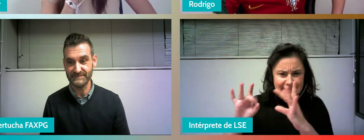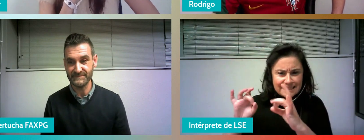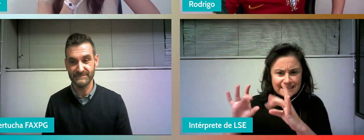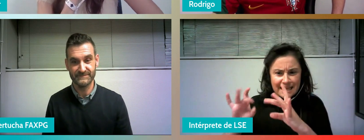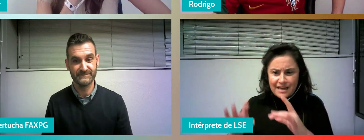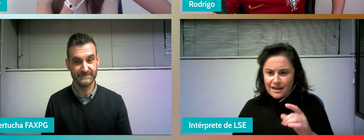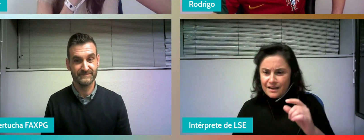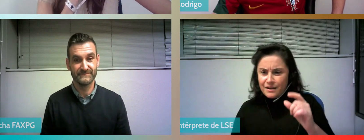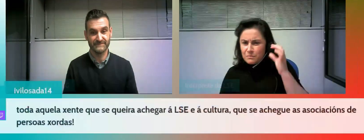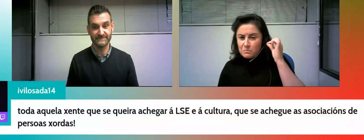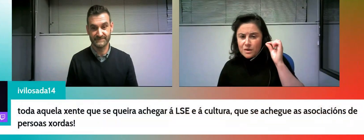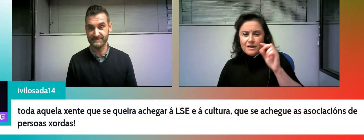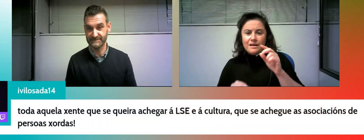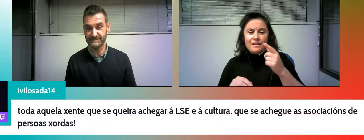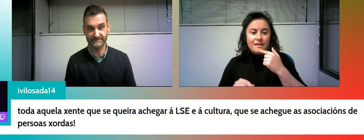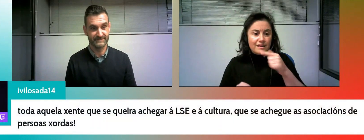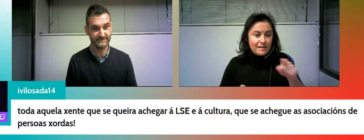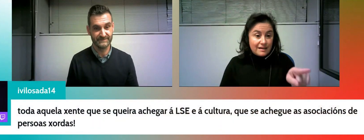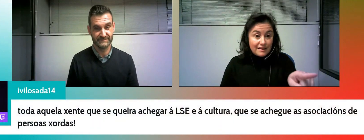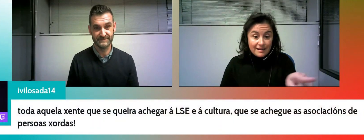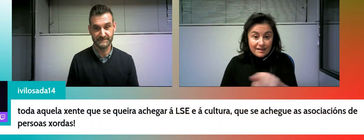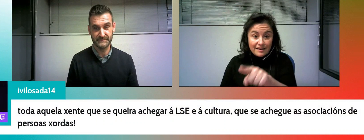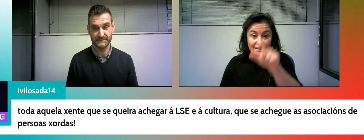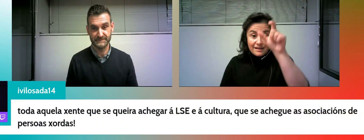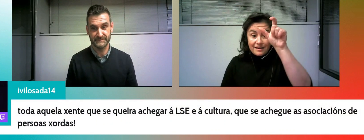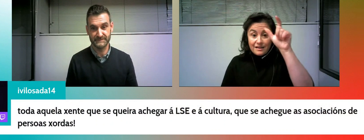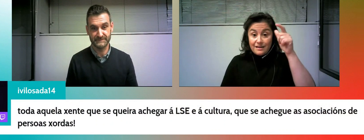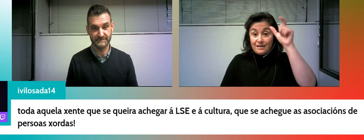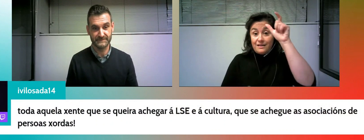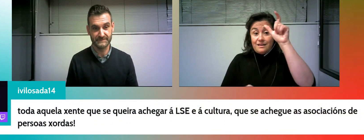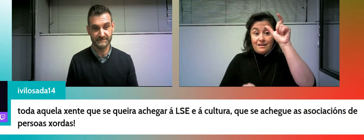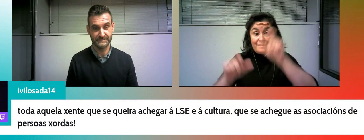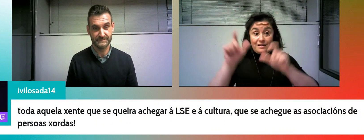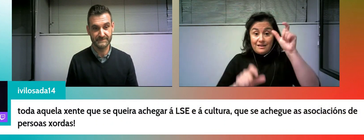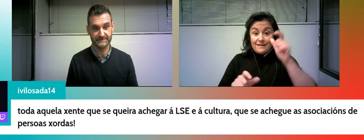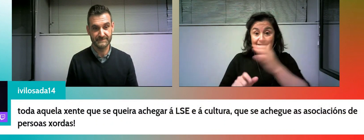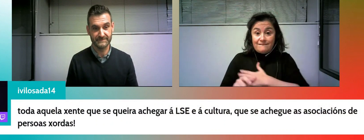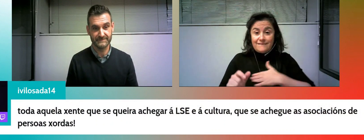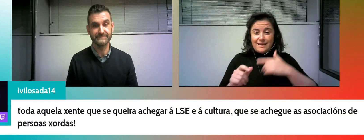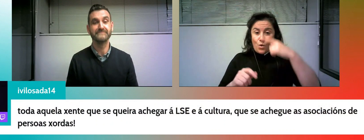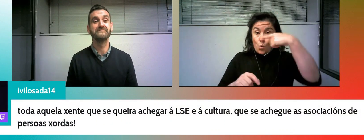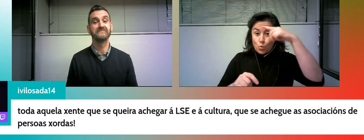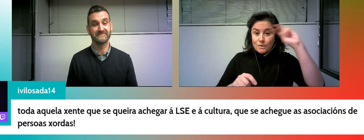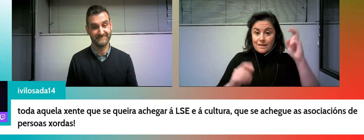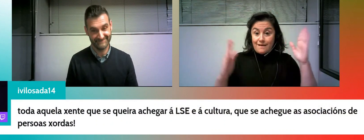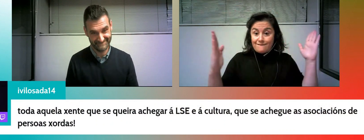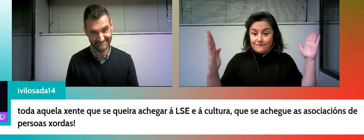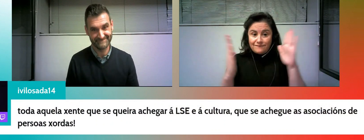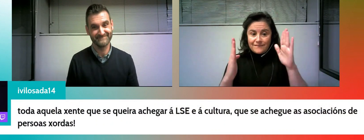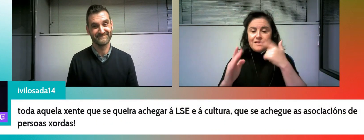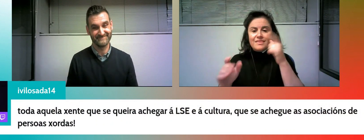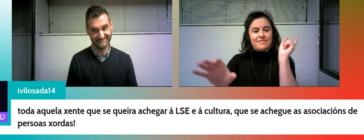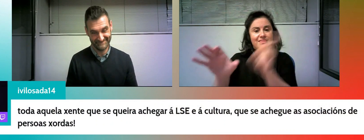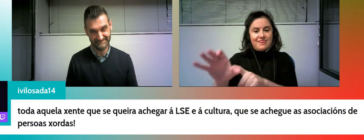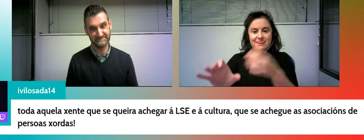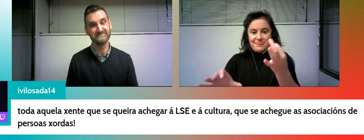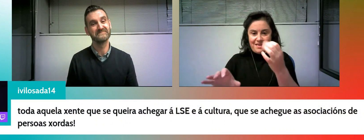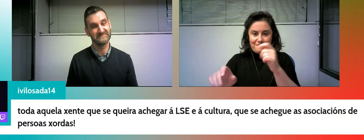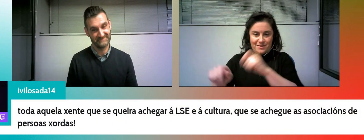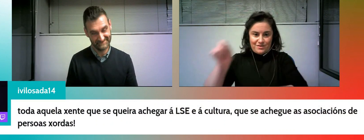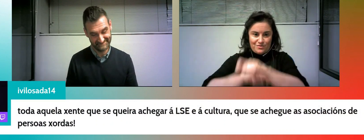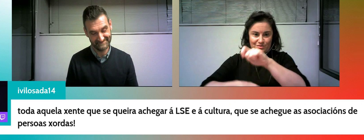Vilosada, toda aquela xente que se queira chegar á lingua de signos e á cultura, que se achegue ás asociacións de persoas